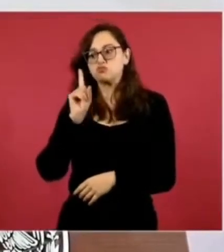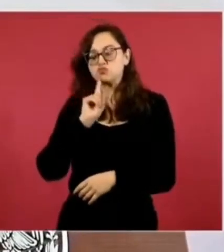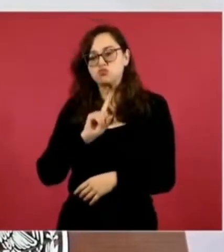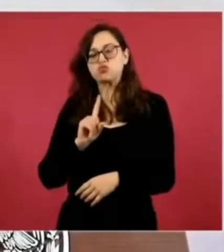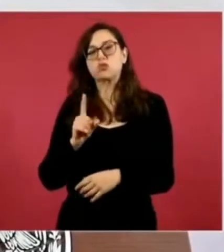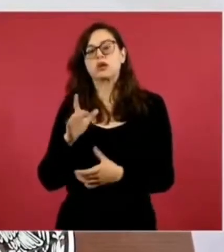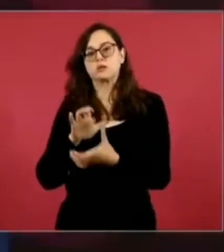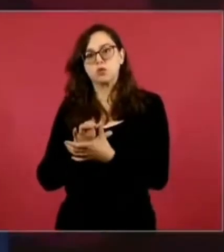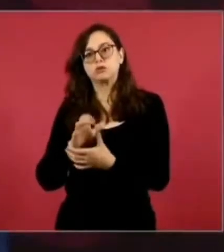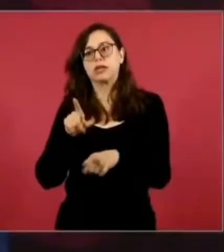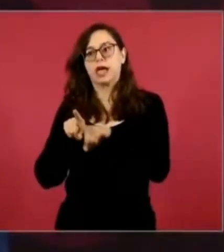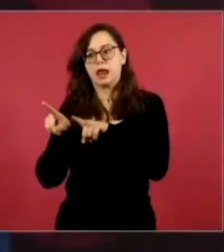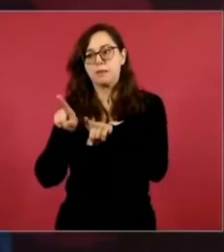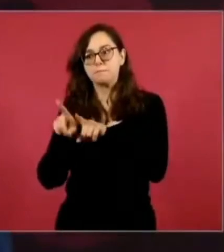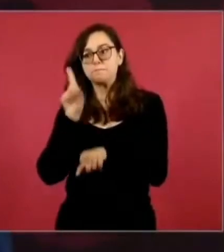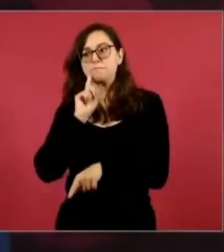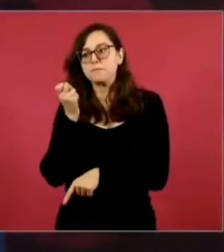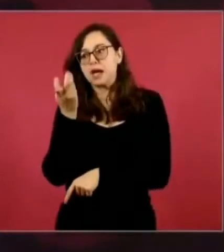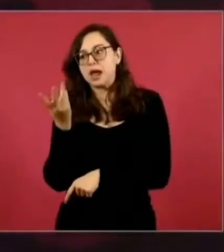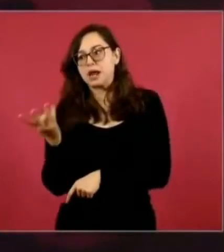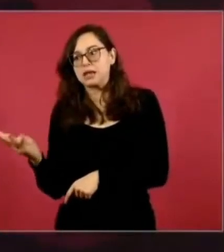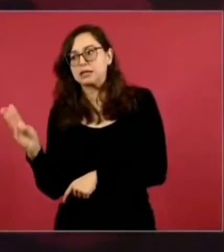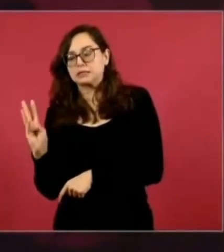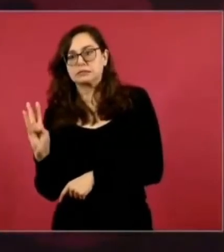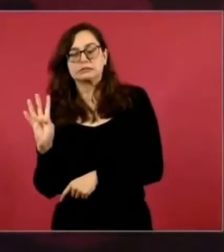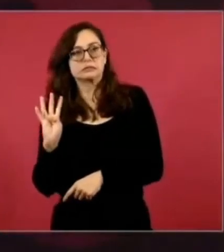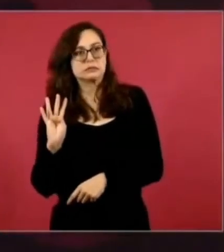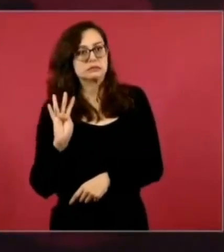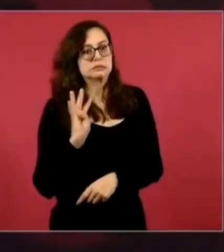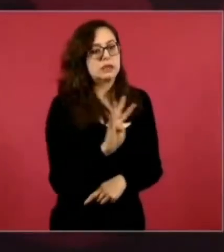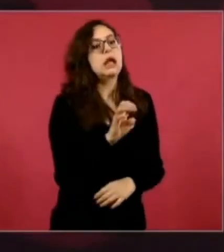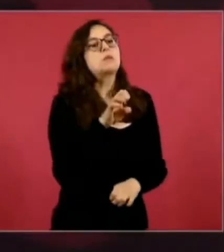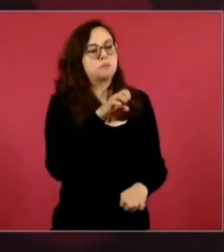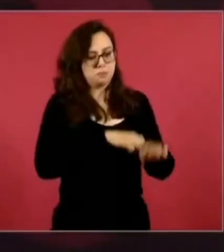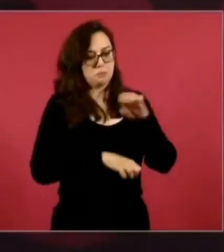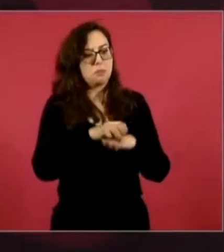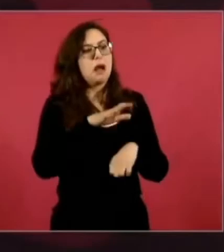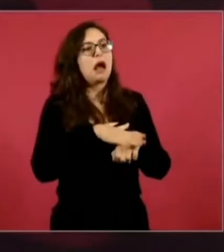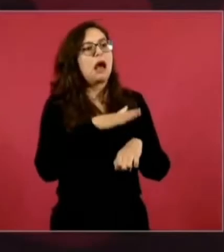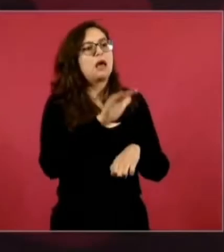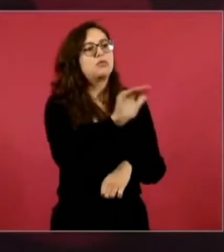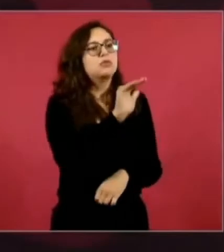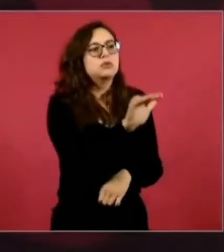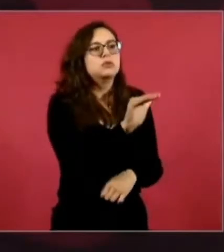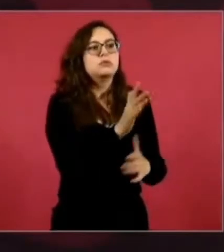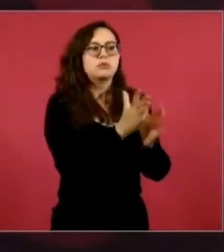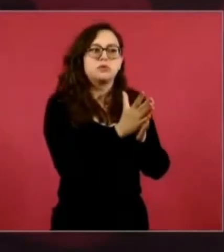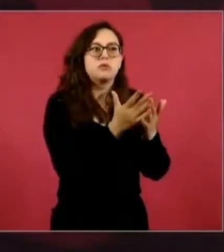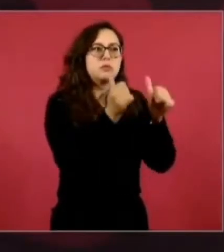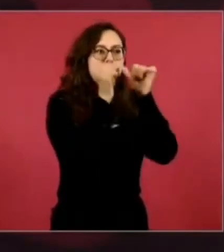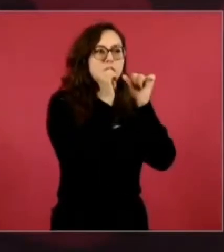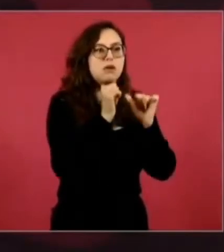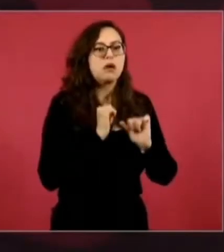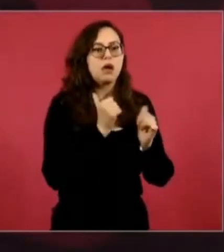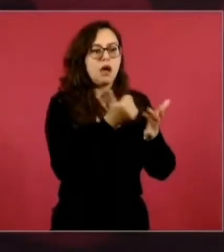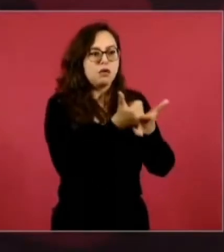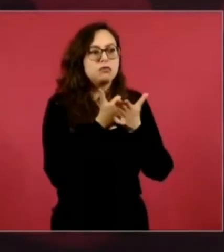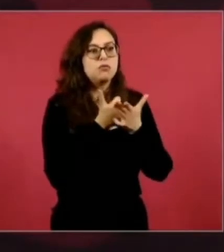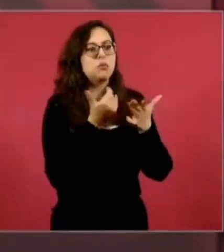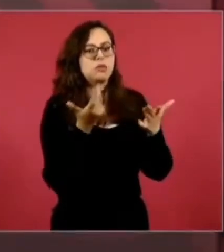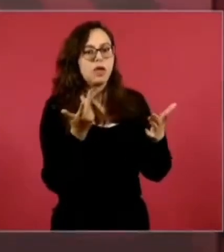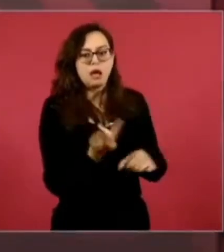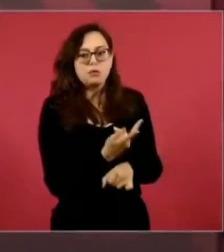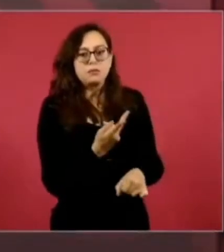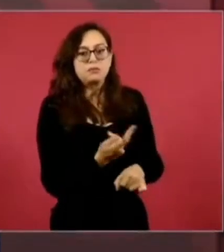presidente, y se atreve el embajador de Estados Unidos a decirle: